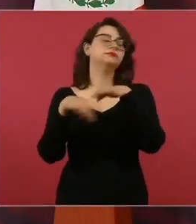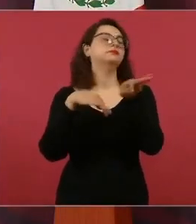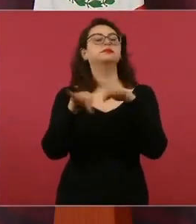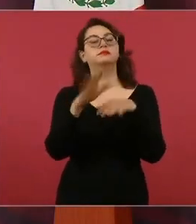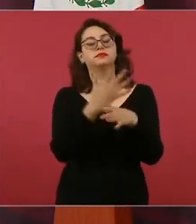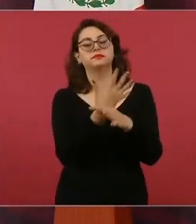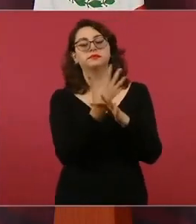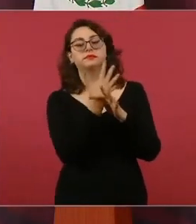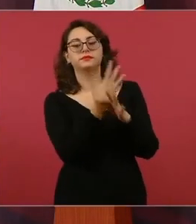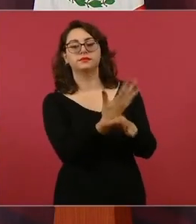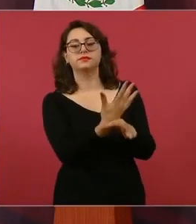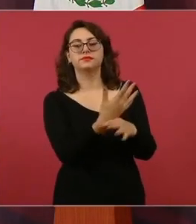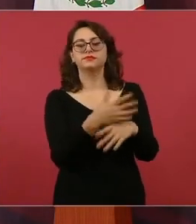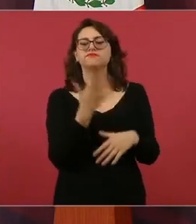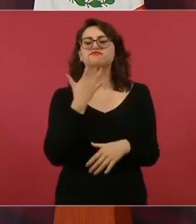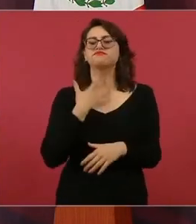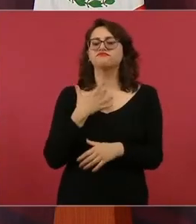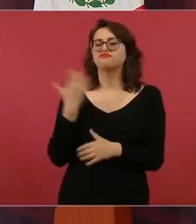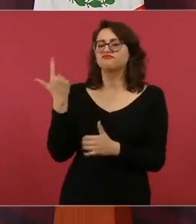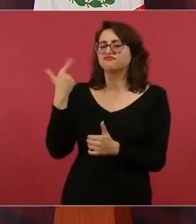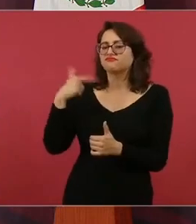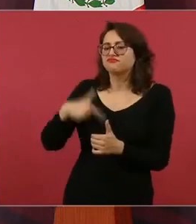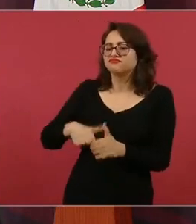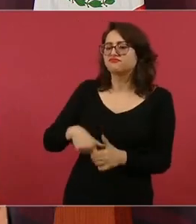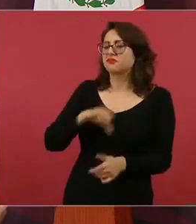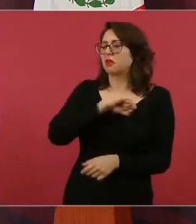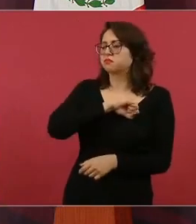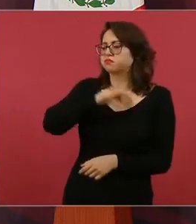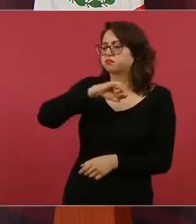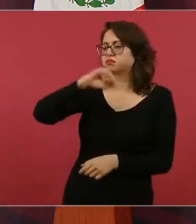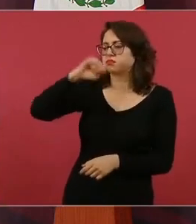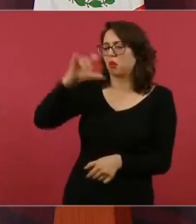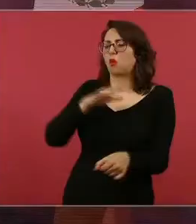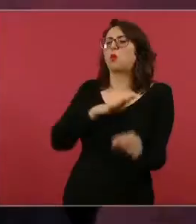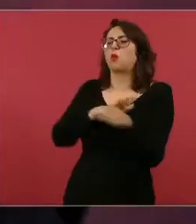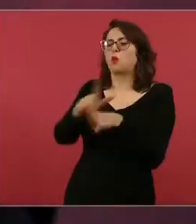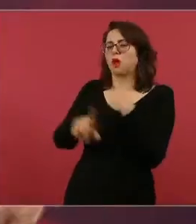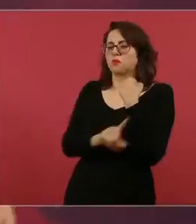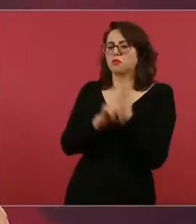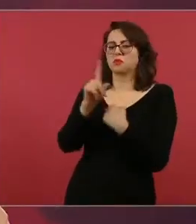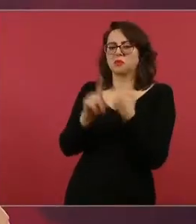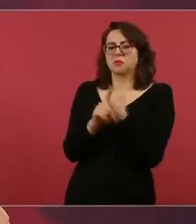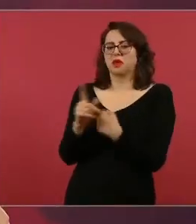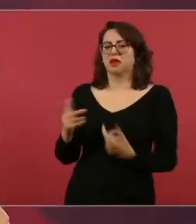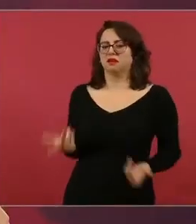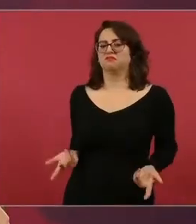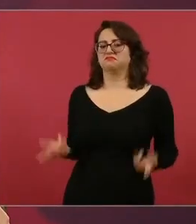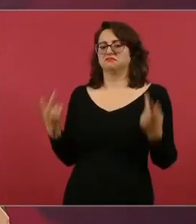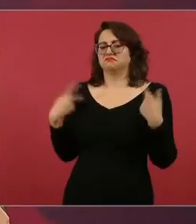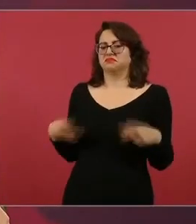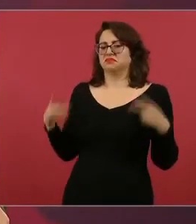de las gasolinas, porque la mayoría del pueblo de México no tenía carros,